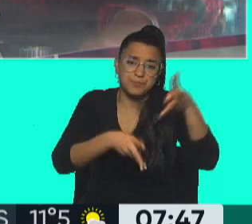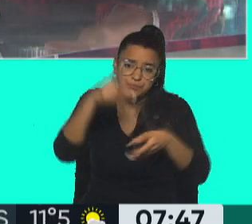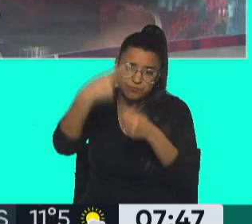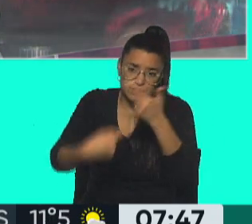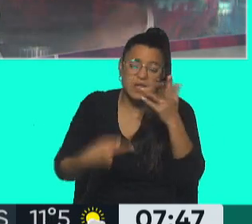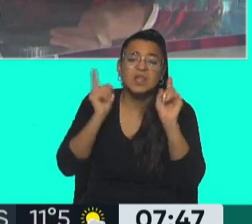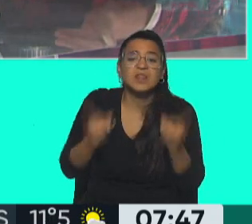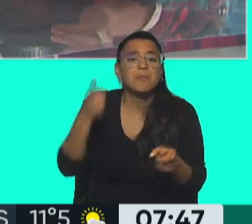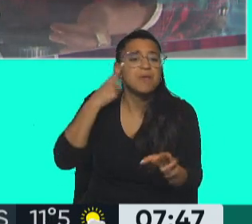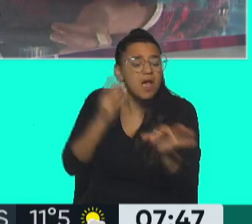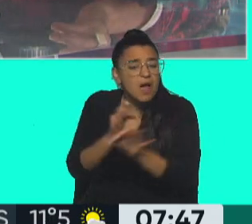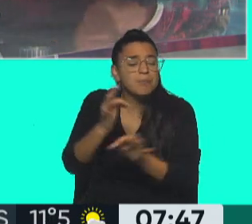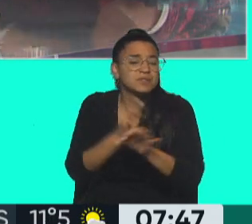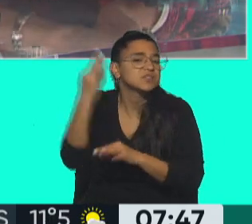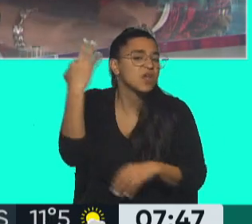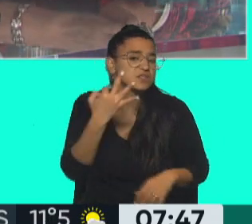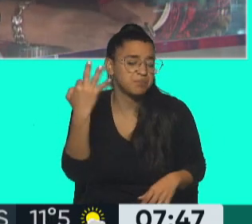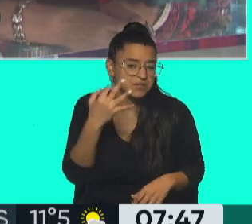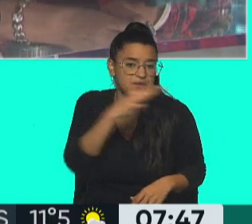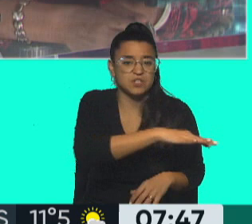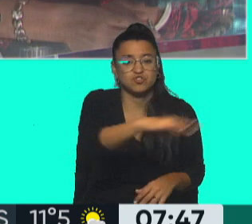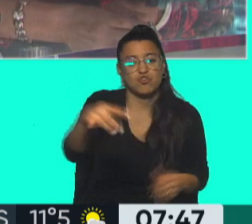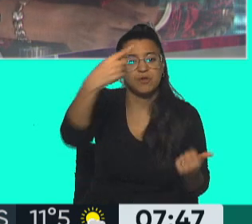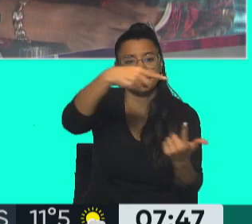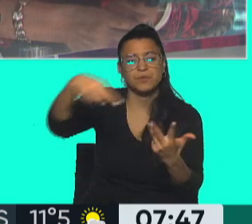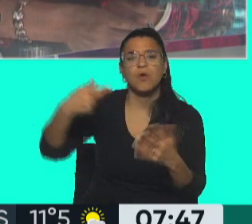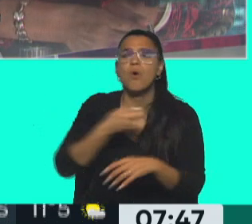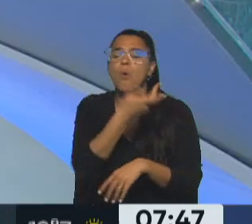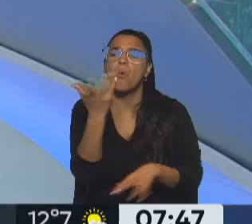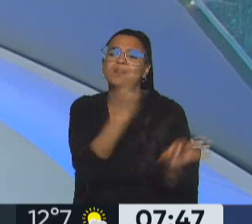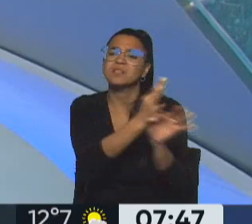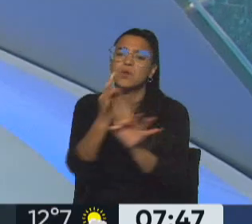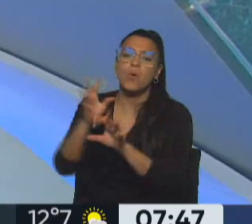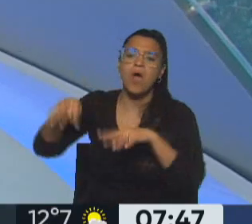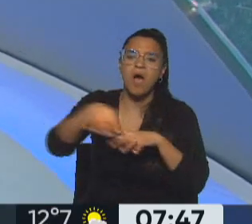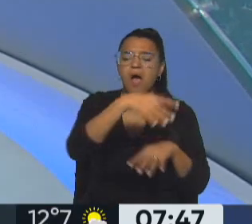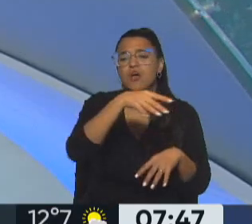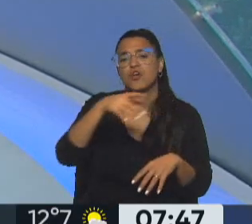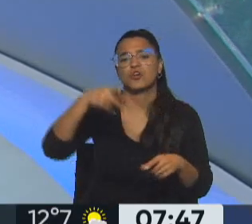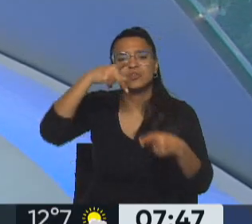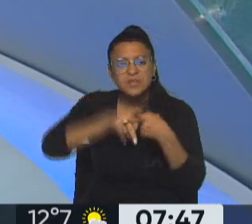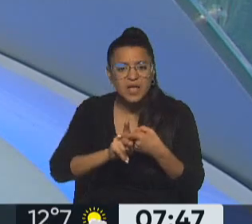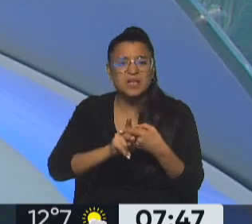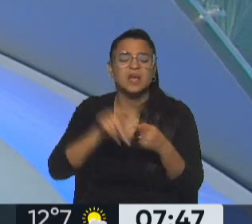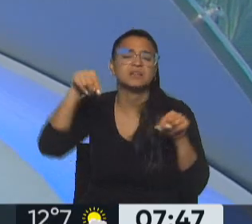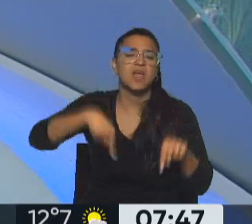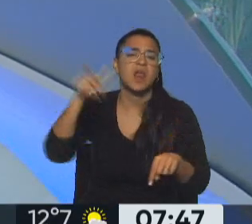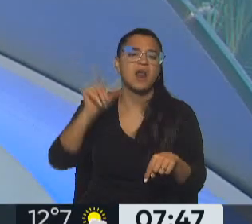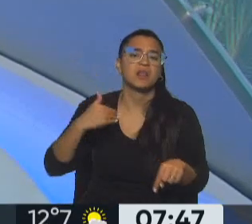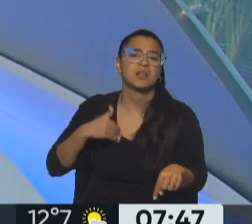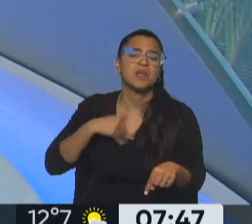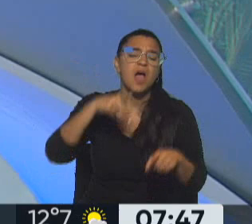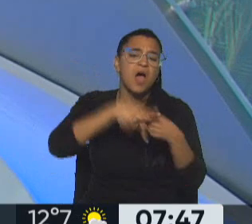capacitaciones específicas en cada una de las zonas Cuántas escuelas secundarias agro Rurales o agrotécnicas hay en la Argentina